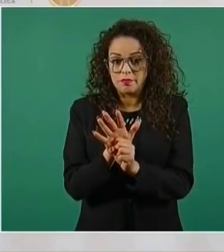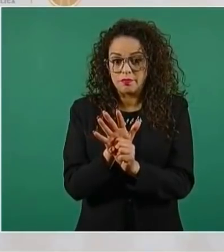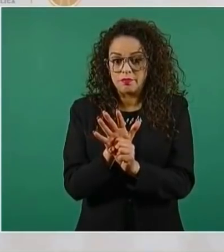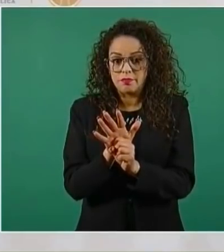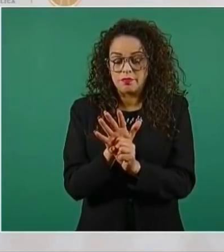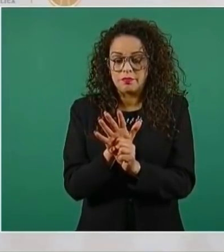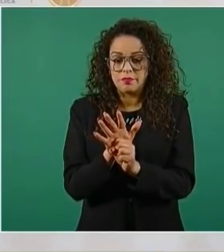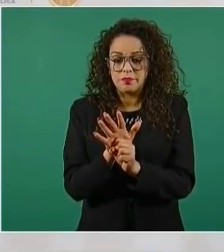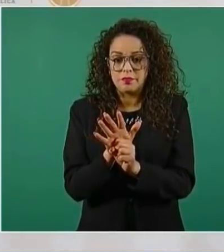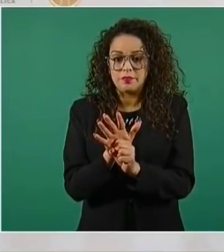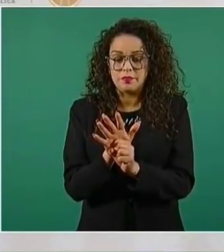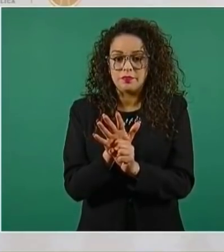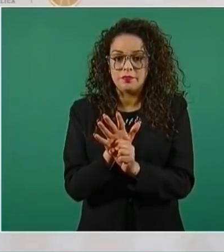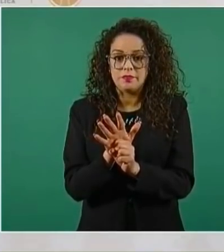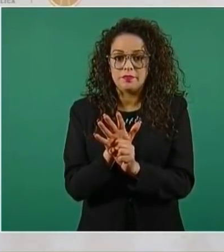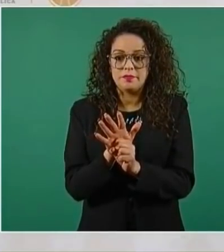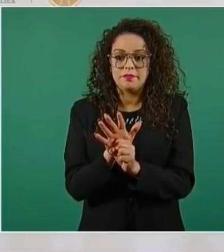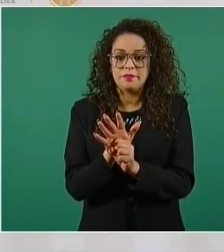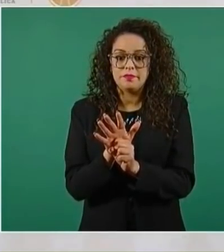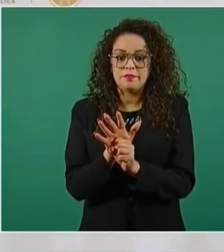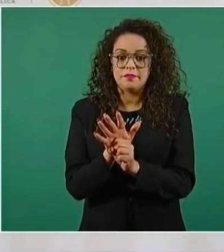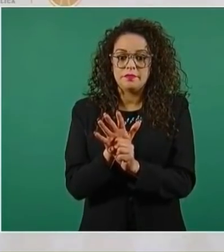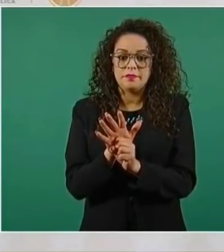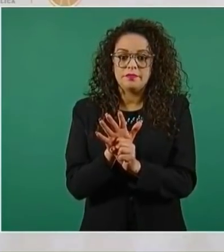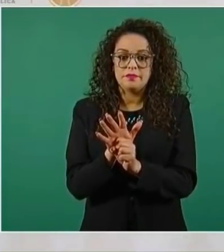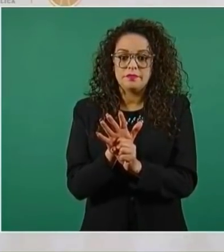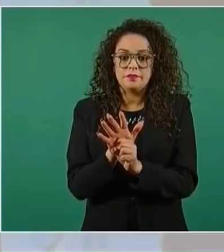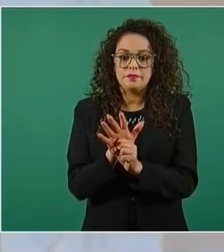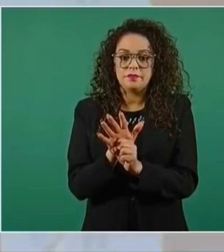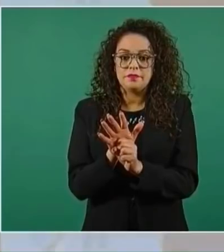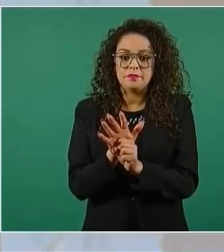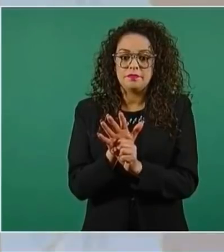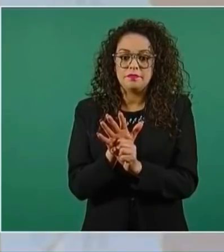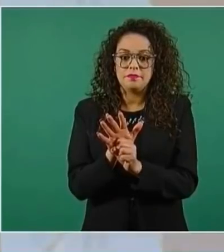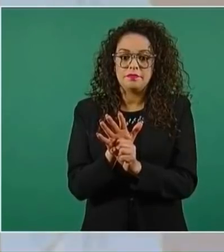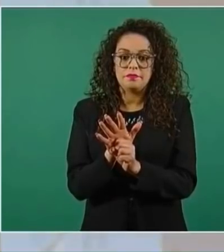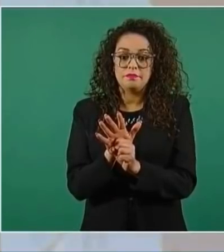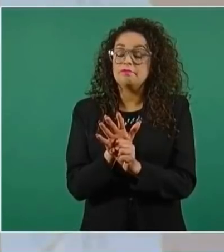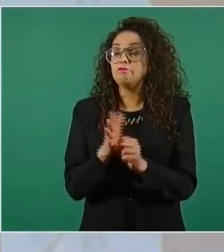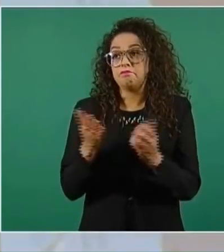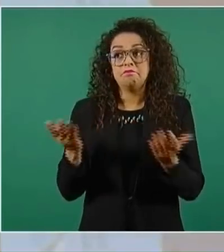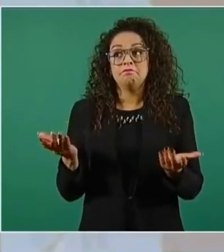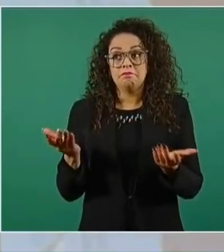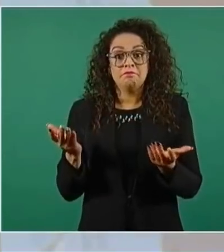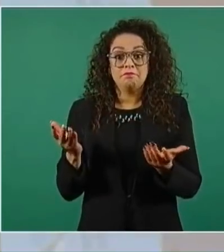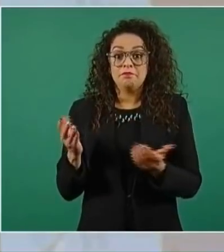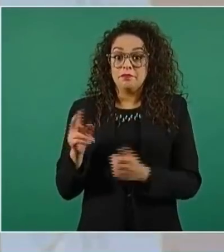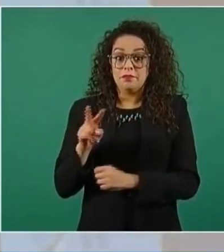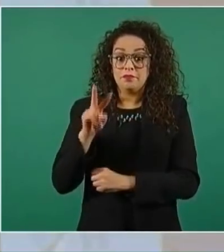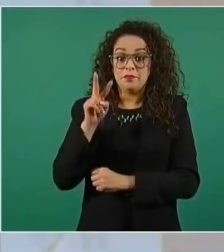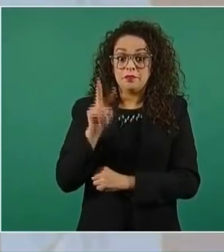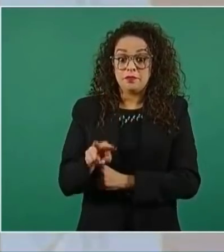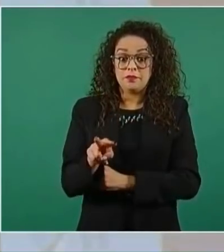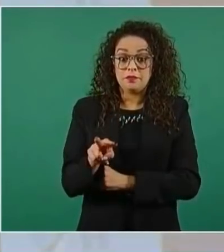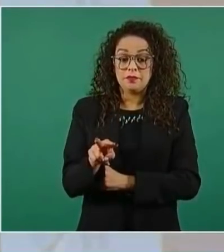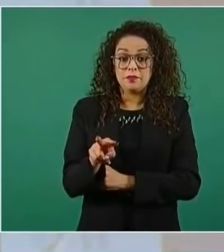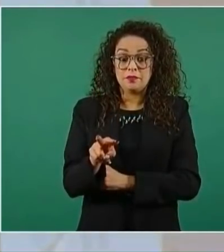tenemos que reconocer que en un año se